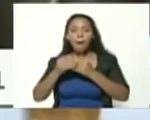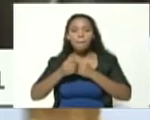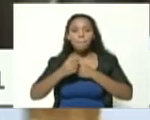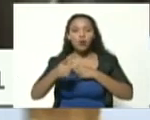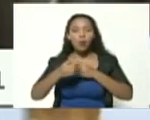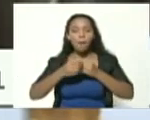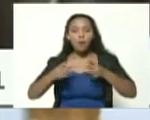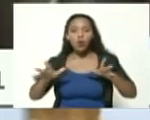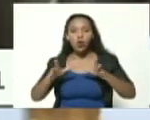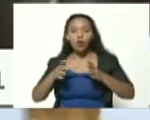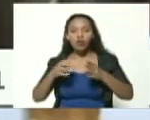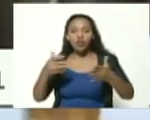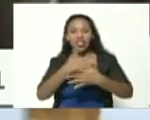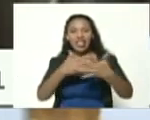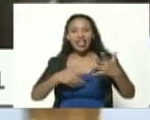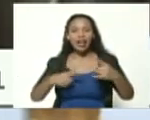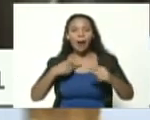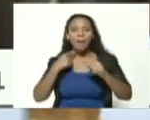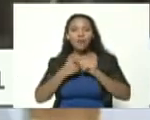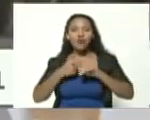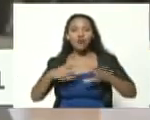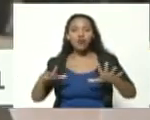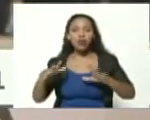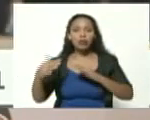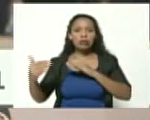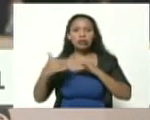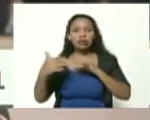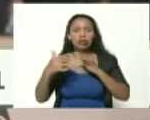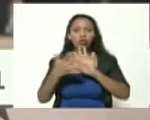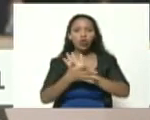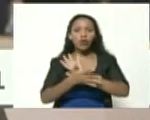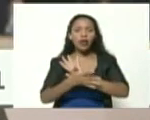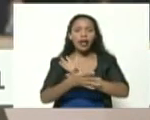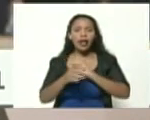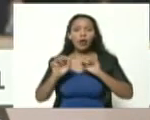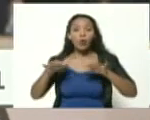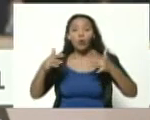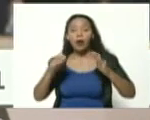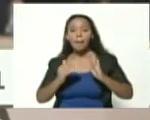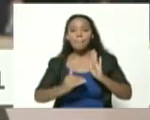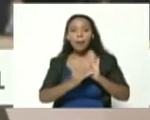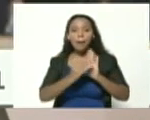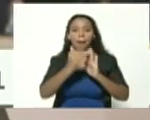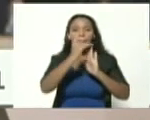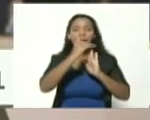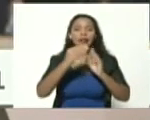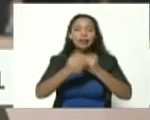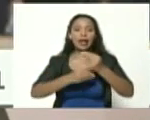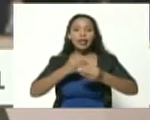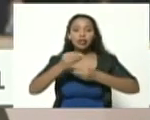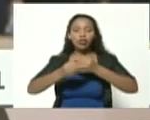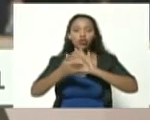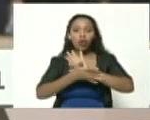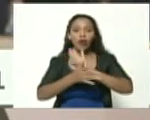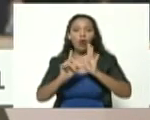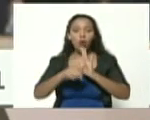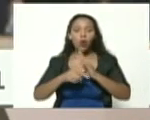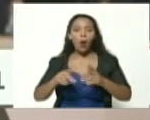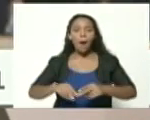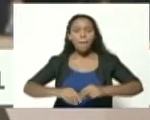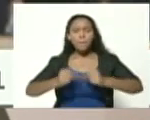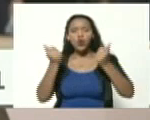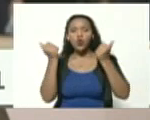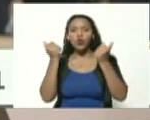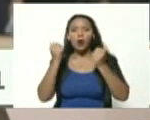esquema de guerra multiforme no convencional, cuya escalada recrudeció luego de la desaparición